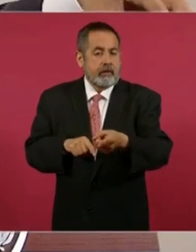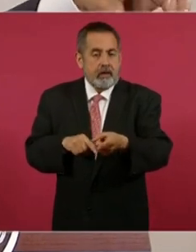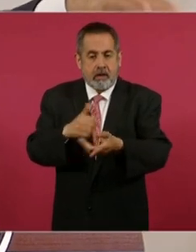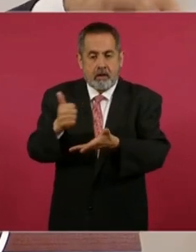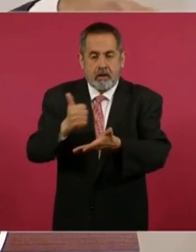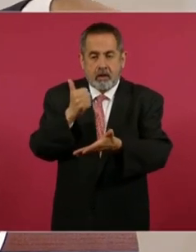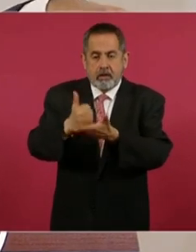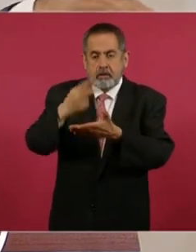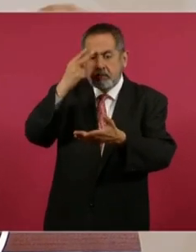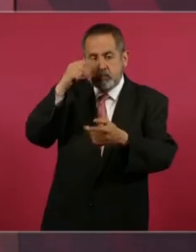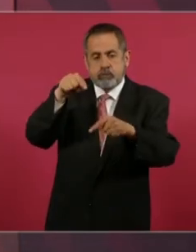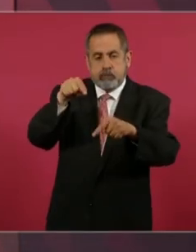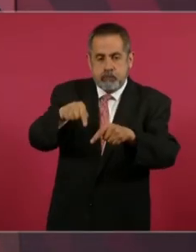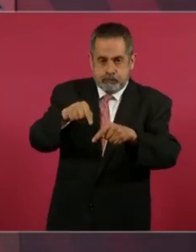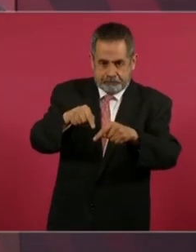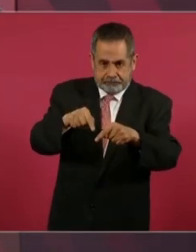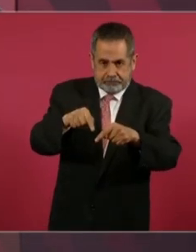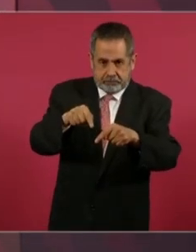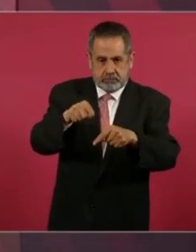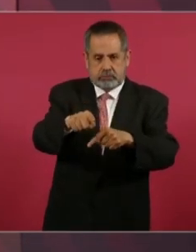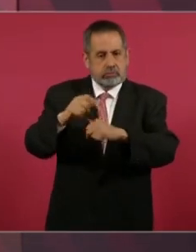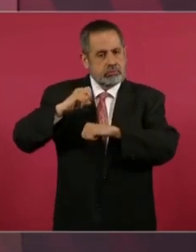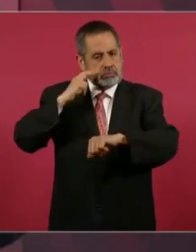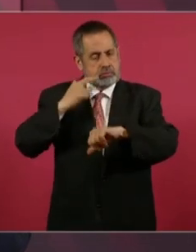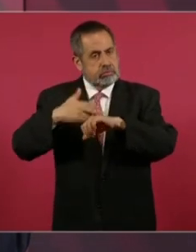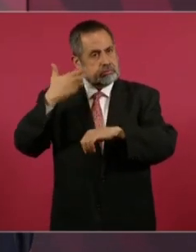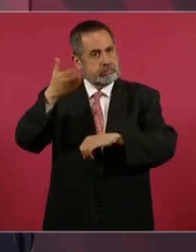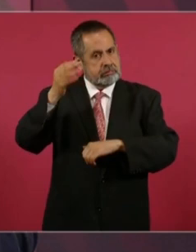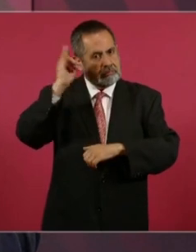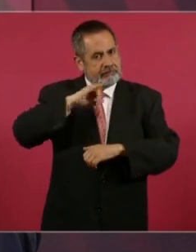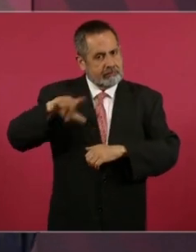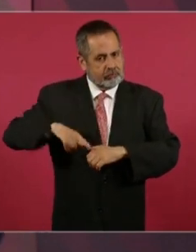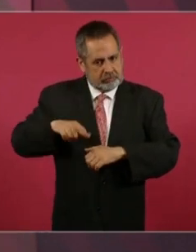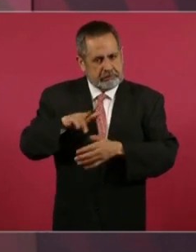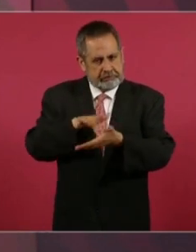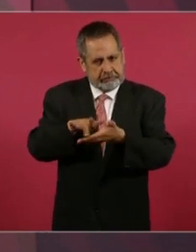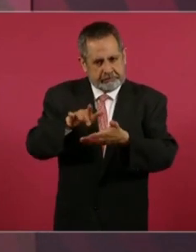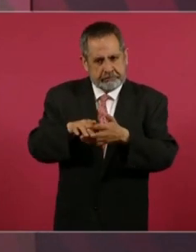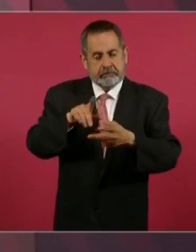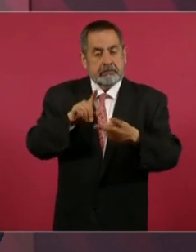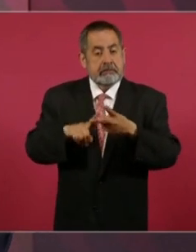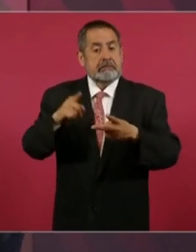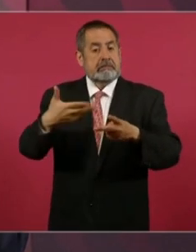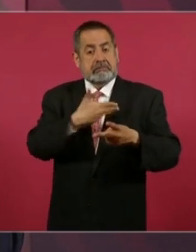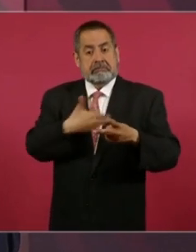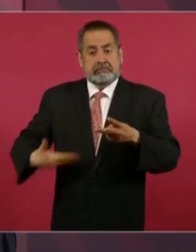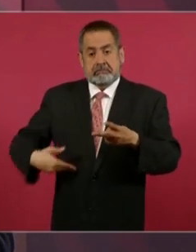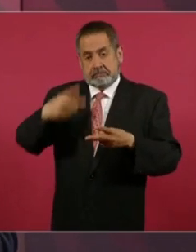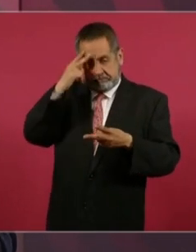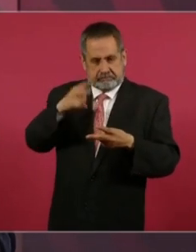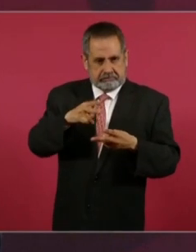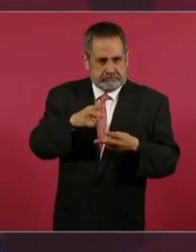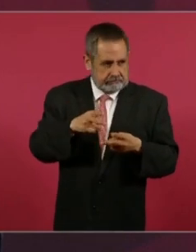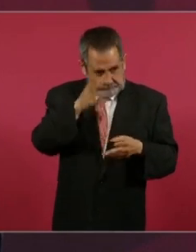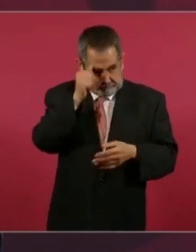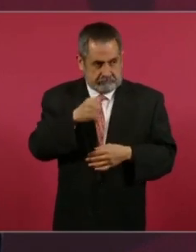en la Ciudad de México para la jefatura de gobierno y en la presidencia de la República.